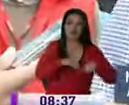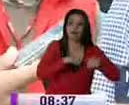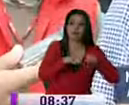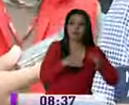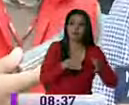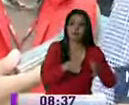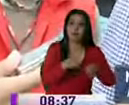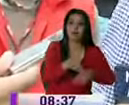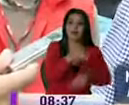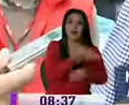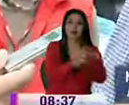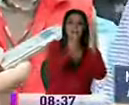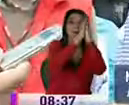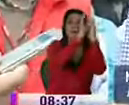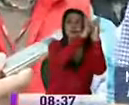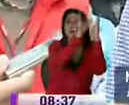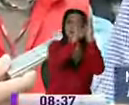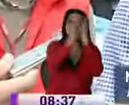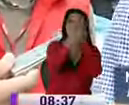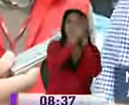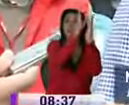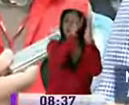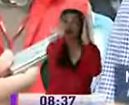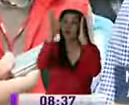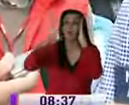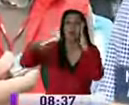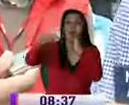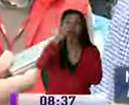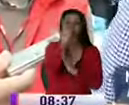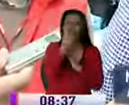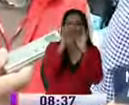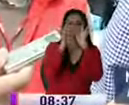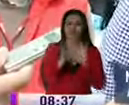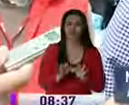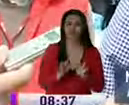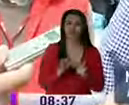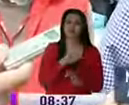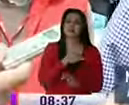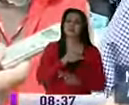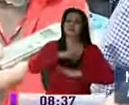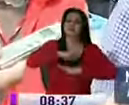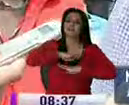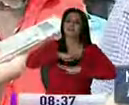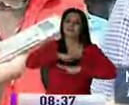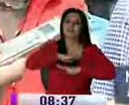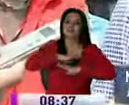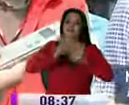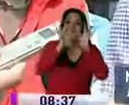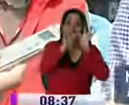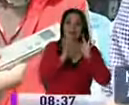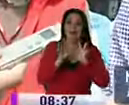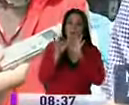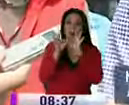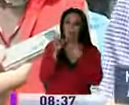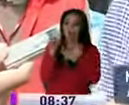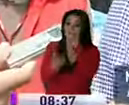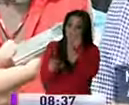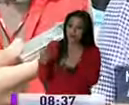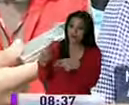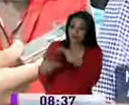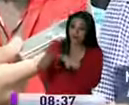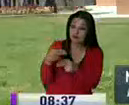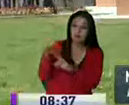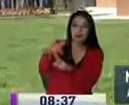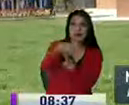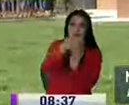biblioteca del parque, por supuesto mejorando su infraestructura. Todo eso nos llena de satisfacción porque también lo hemos hecho de la mano con los comerciantes del